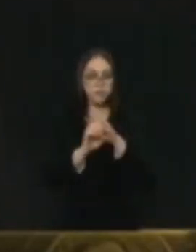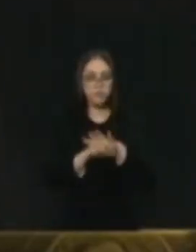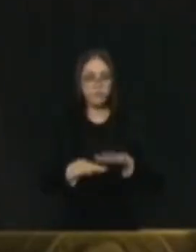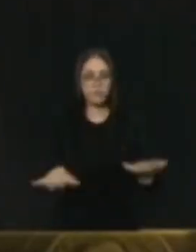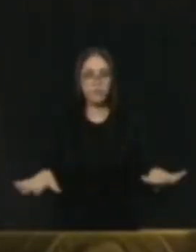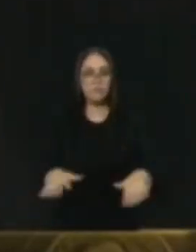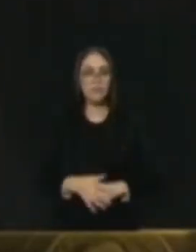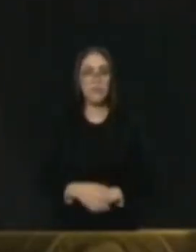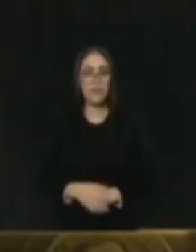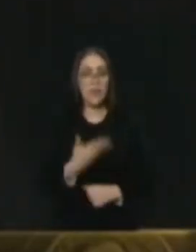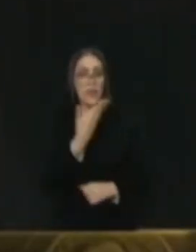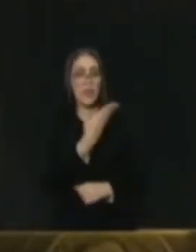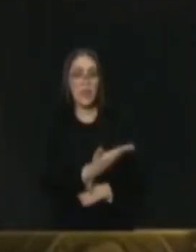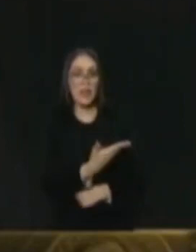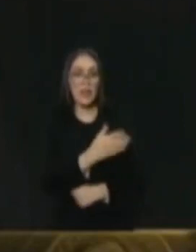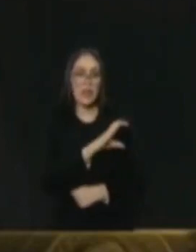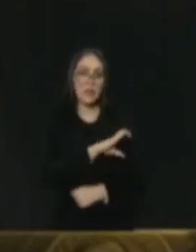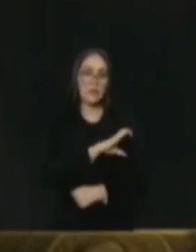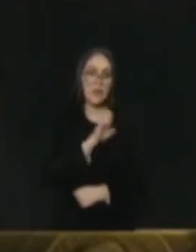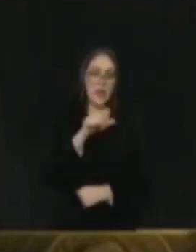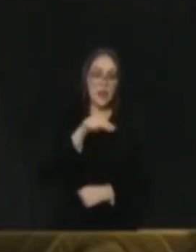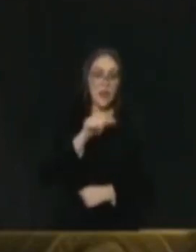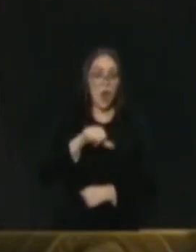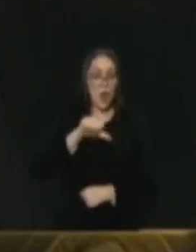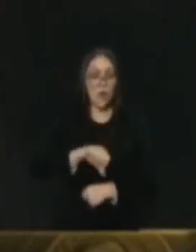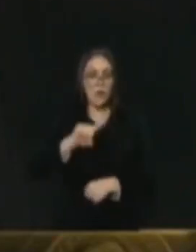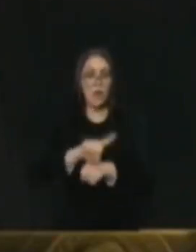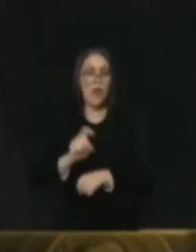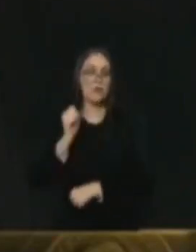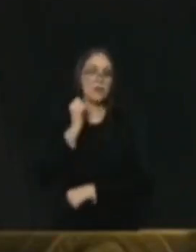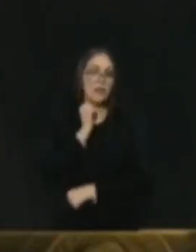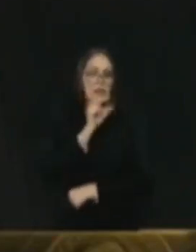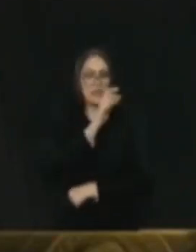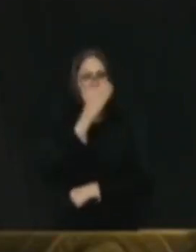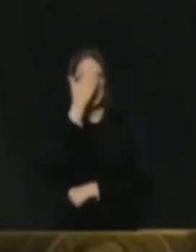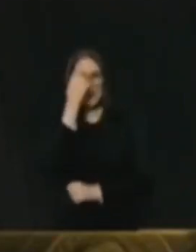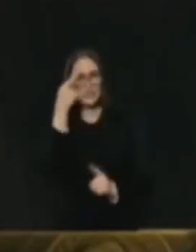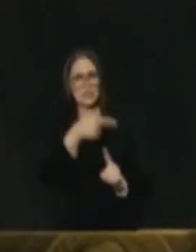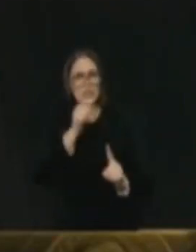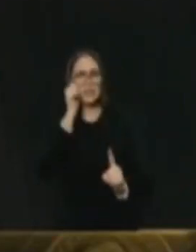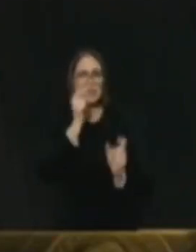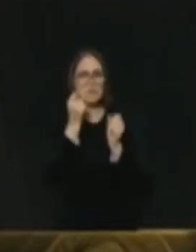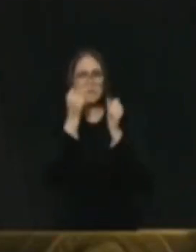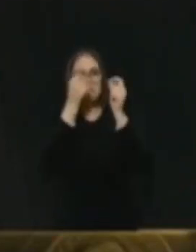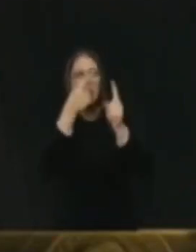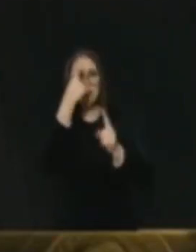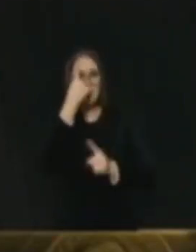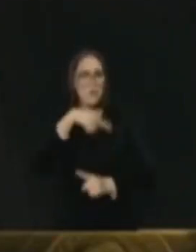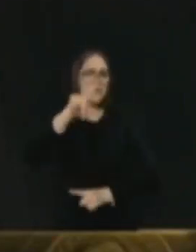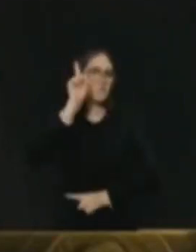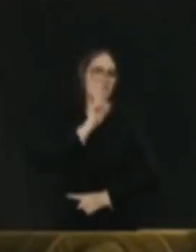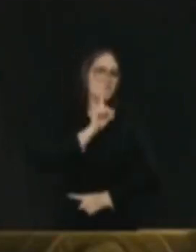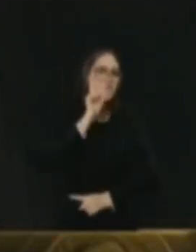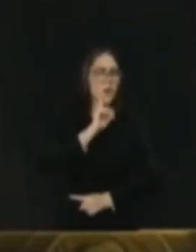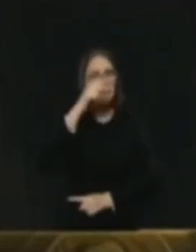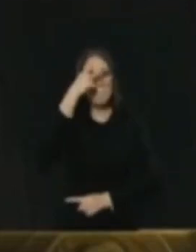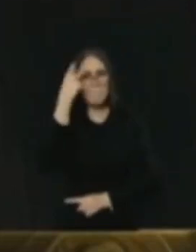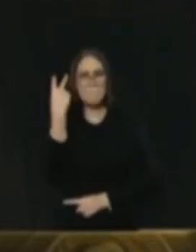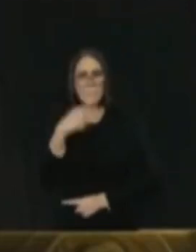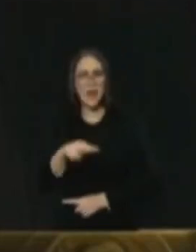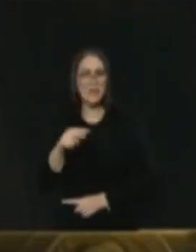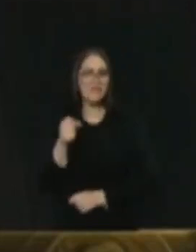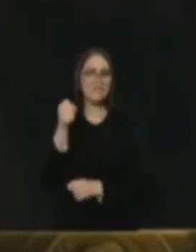hoy este Senado de la República le reconoce como referente para las mujeres mexicanas y para las distintas